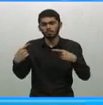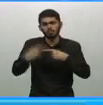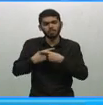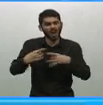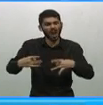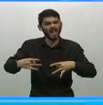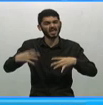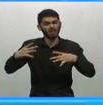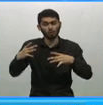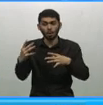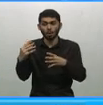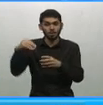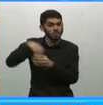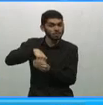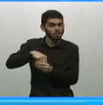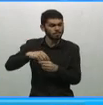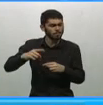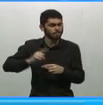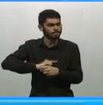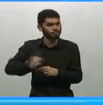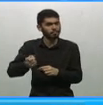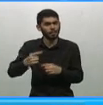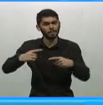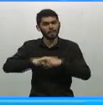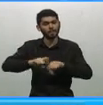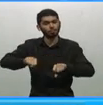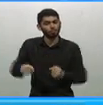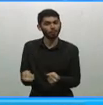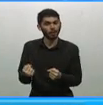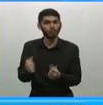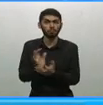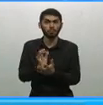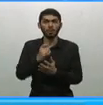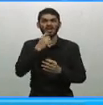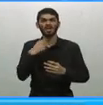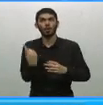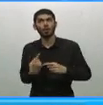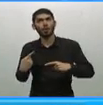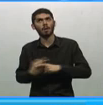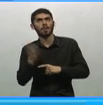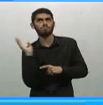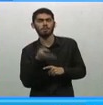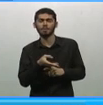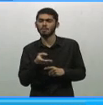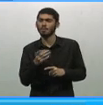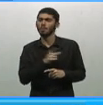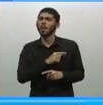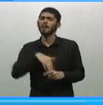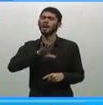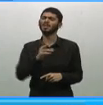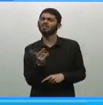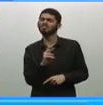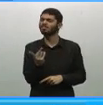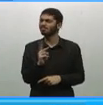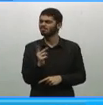bombonera lo cual abona no la Fantasía del que hubiera pasado sí sí Yo siempre